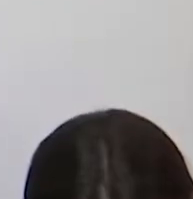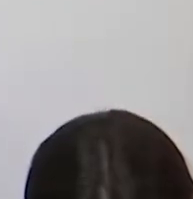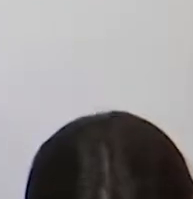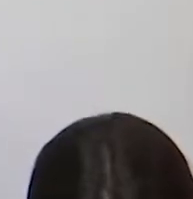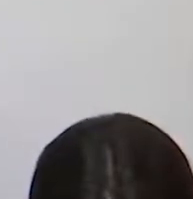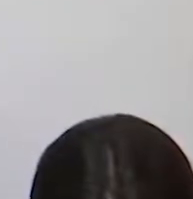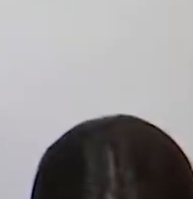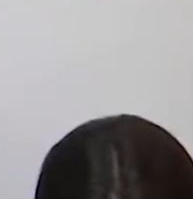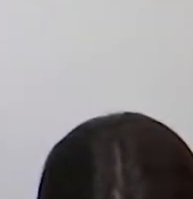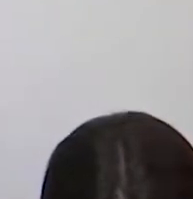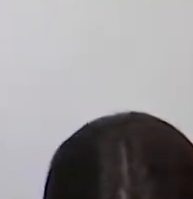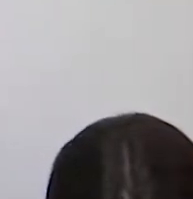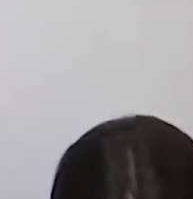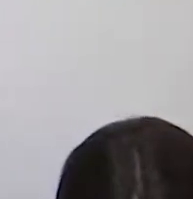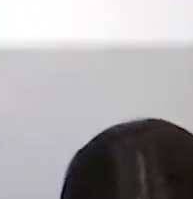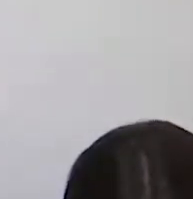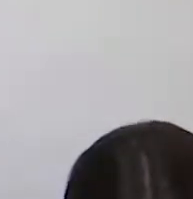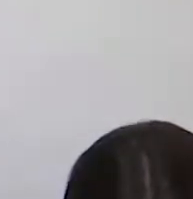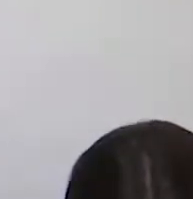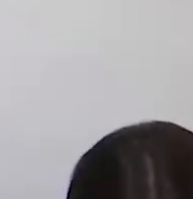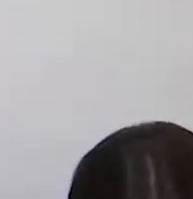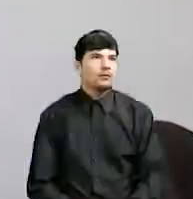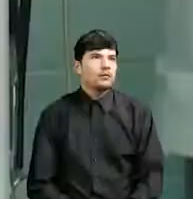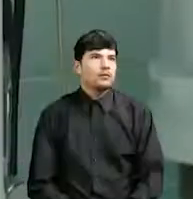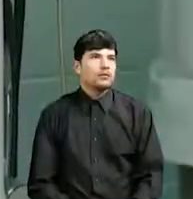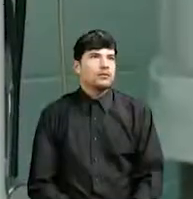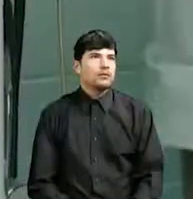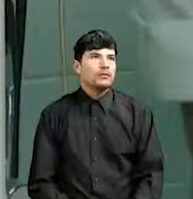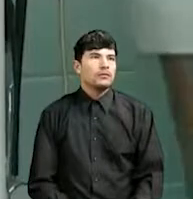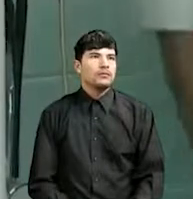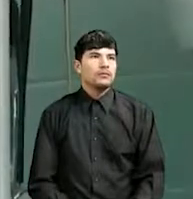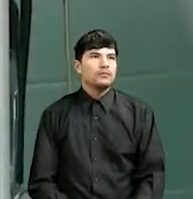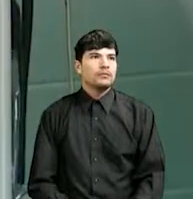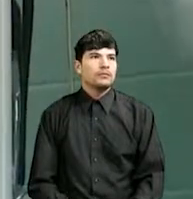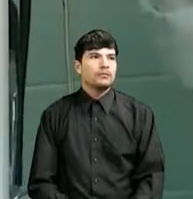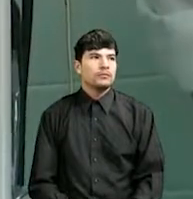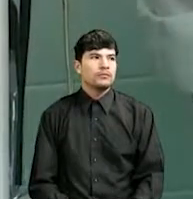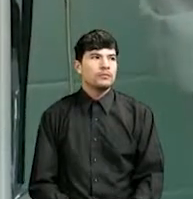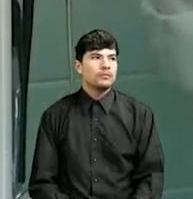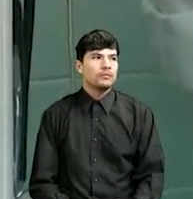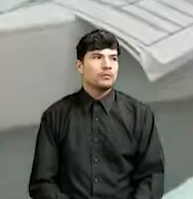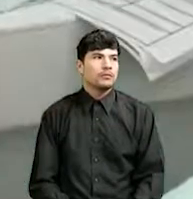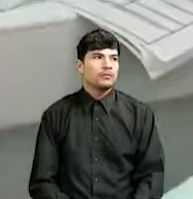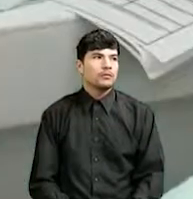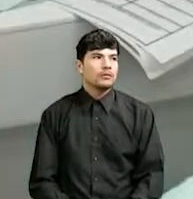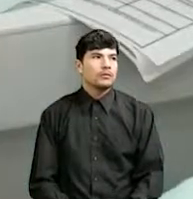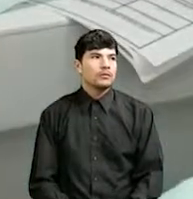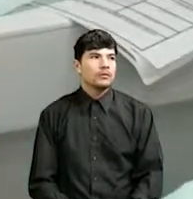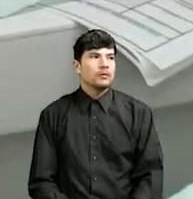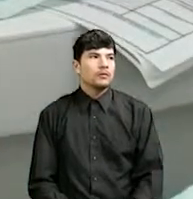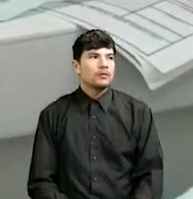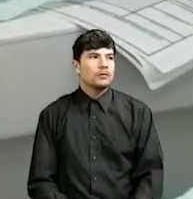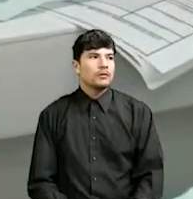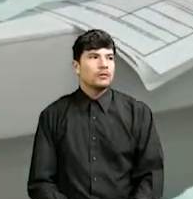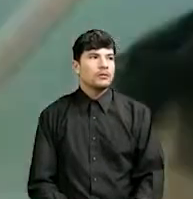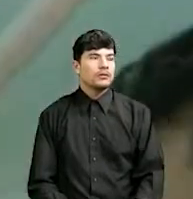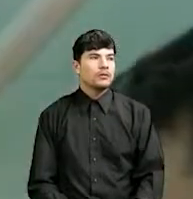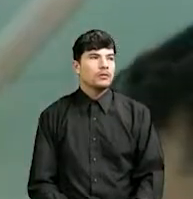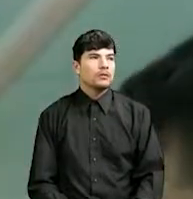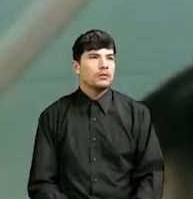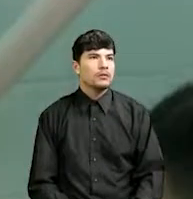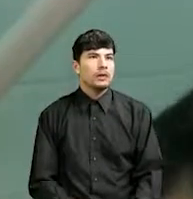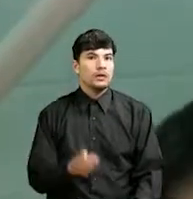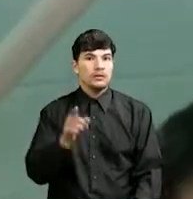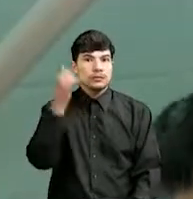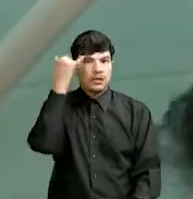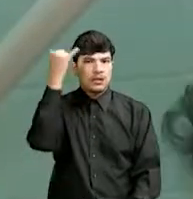doctor Robinson, y queremos sentarnos a trabajar para buscar la mayor y mejor solución que se debe tener. Estas iniciativas se hacen